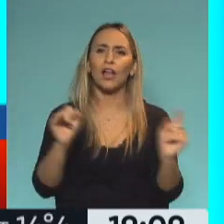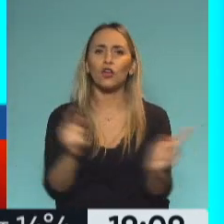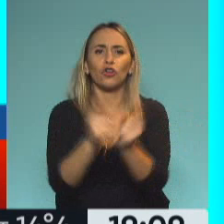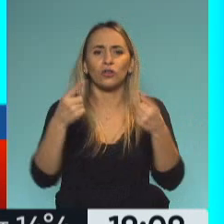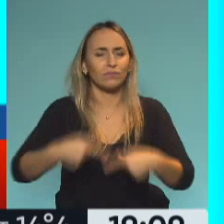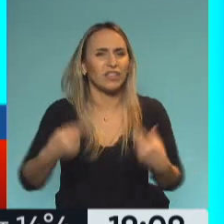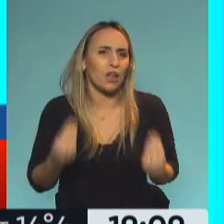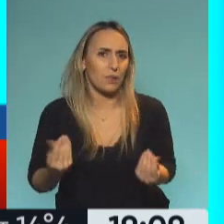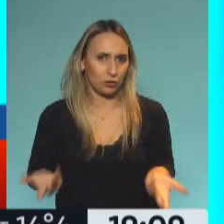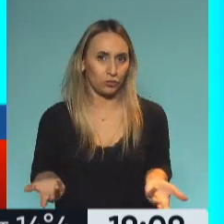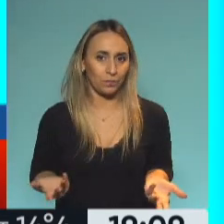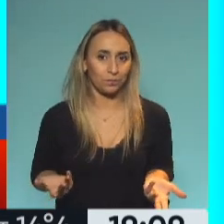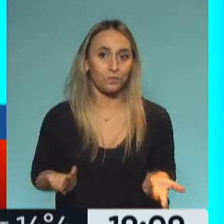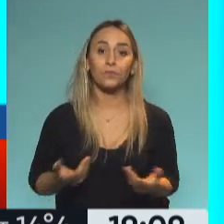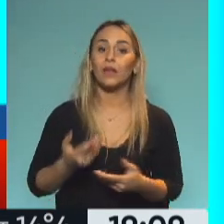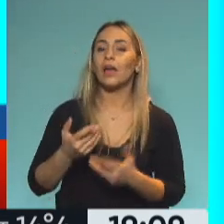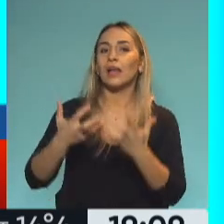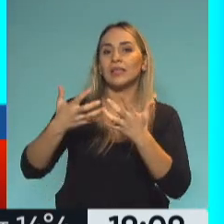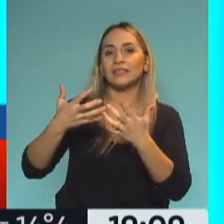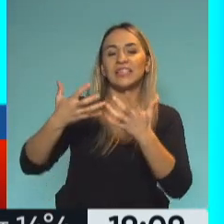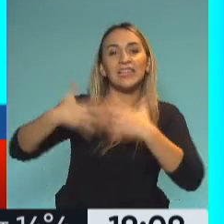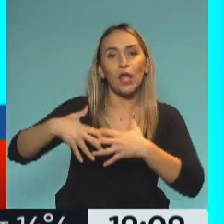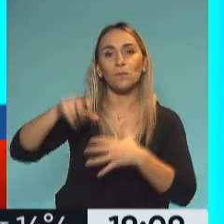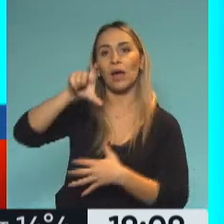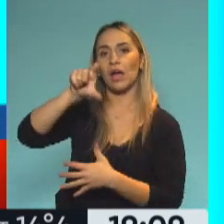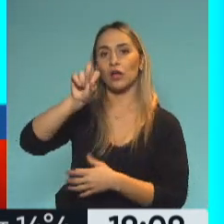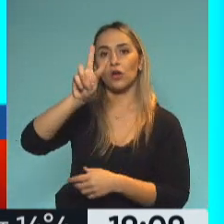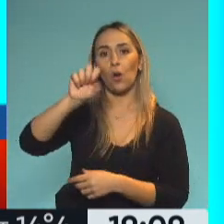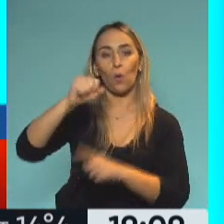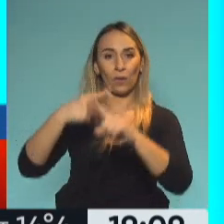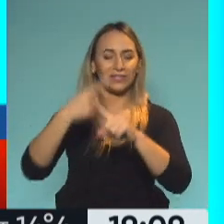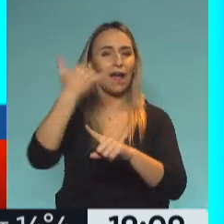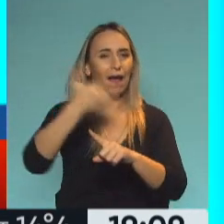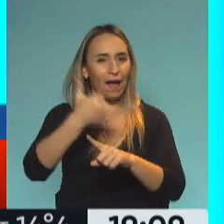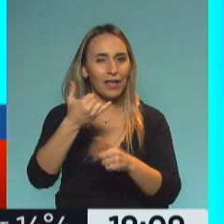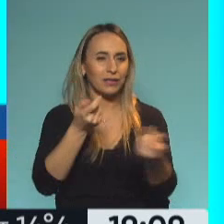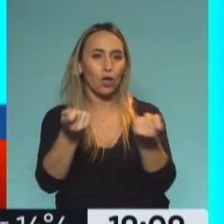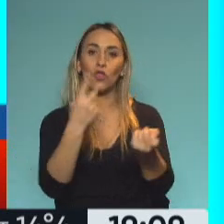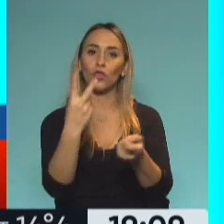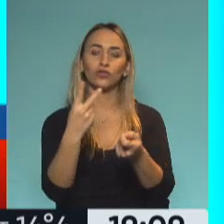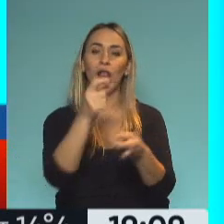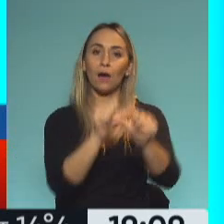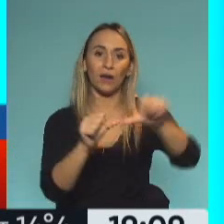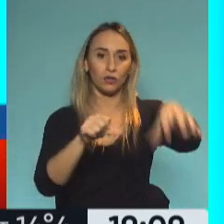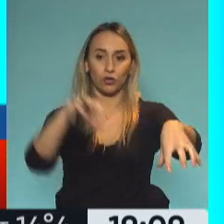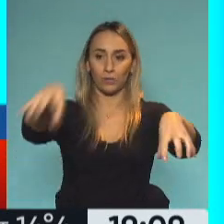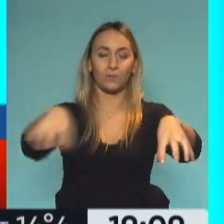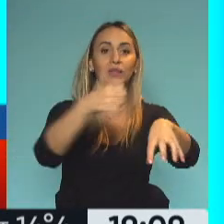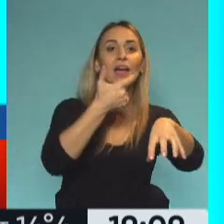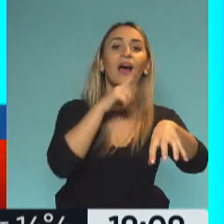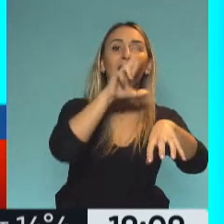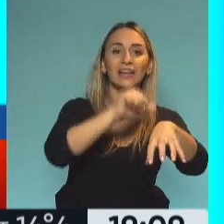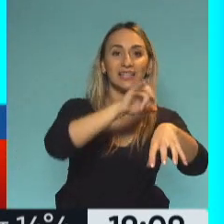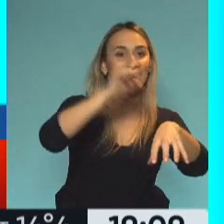pasó. El mecanismo COVAX tiene negociaciones abiertas confirmadas con 2 laboratorios, AstraZeneca y Pfizer. Para que